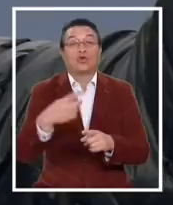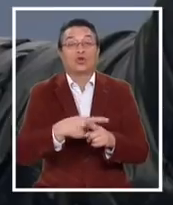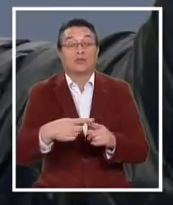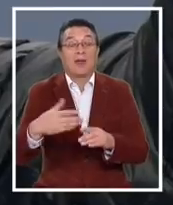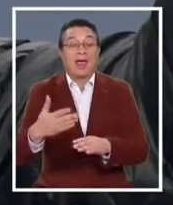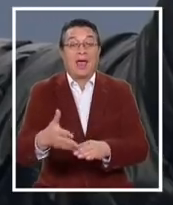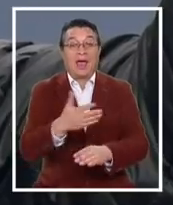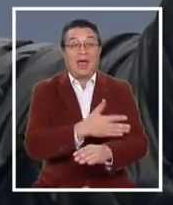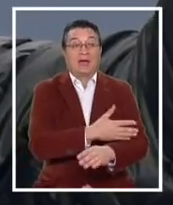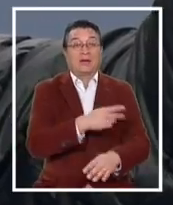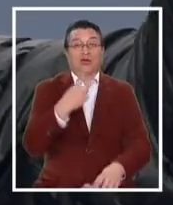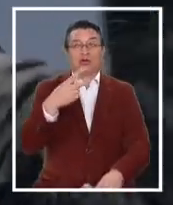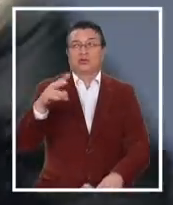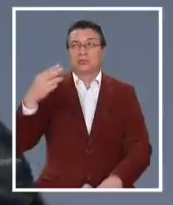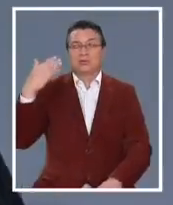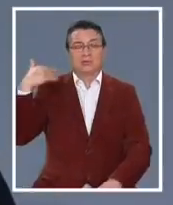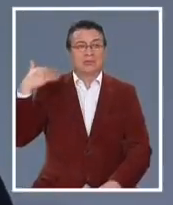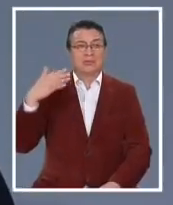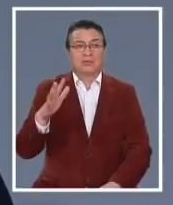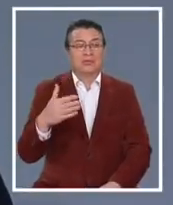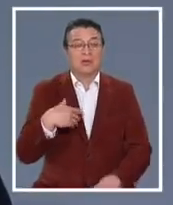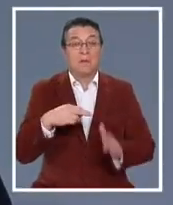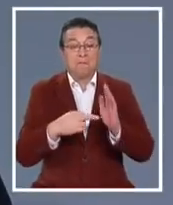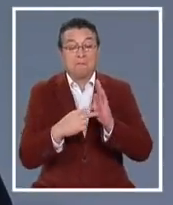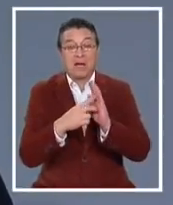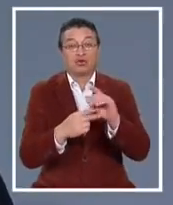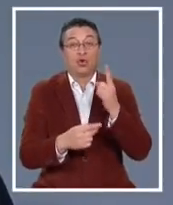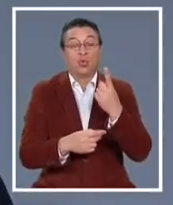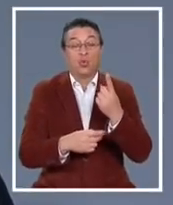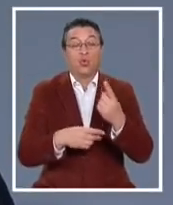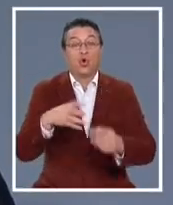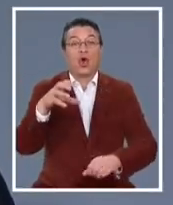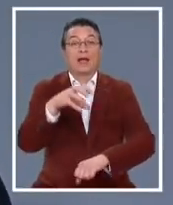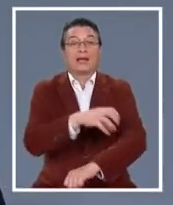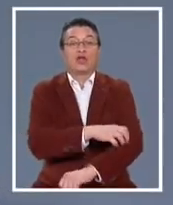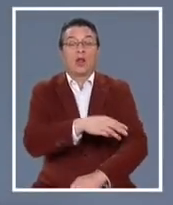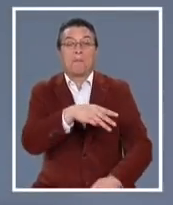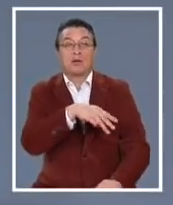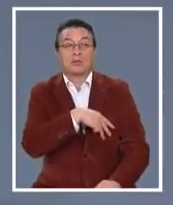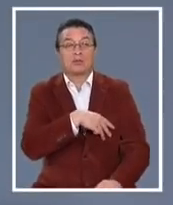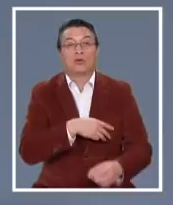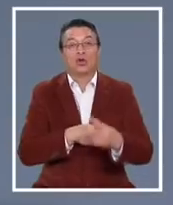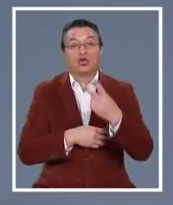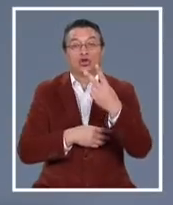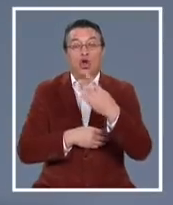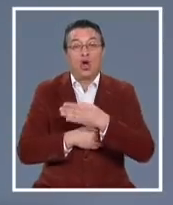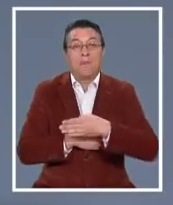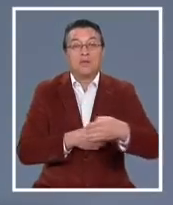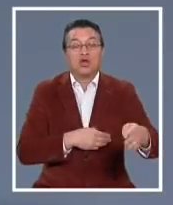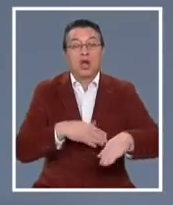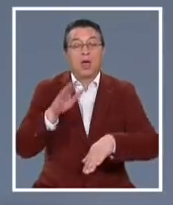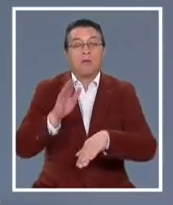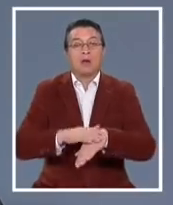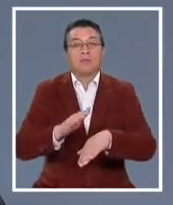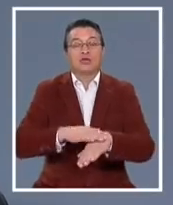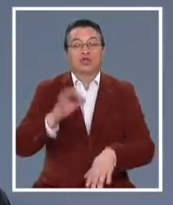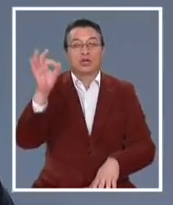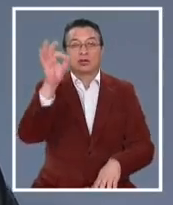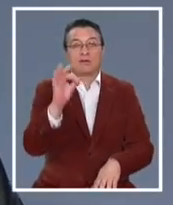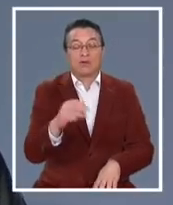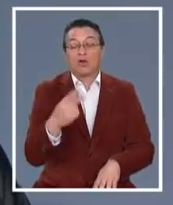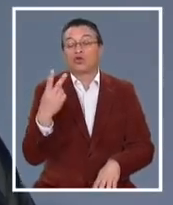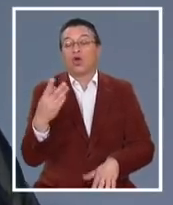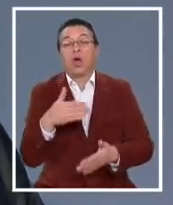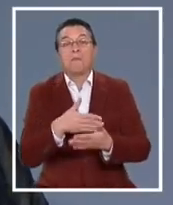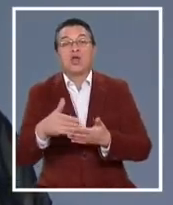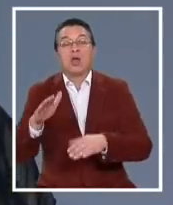atrás, o 3, fase 1 en la región metropolitana. 2 millones de permisos el sábado y otros 2 millones